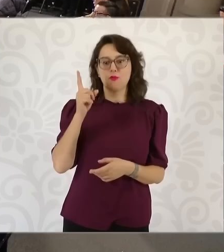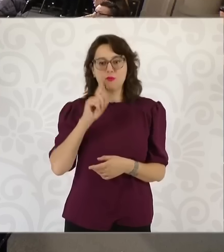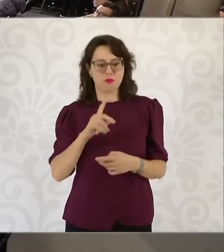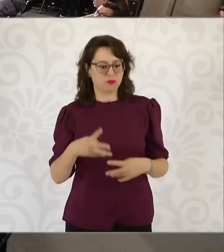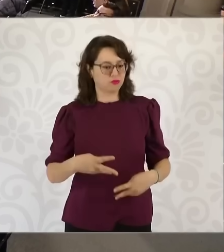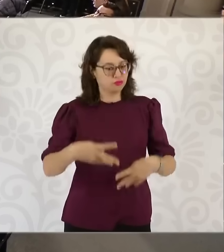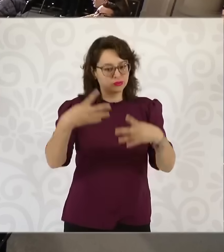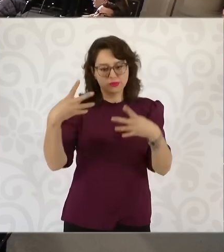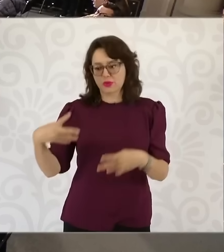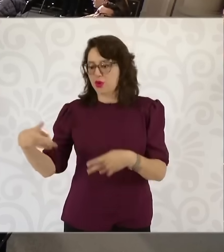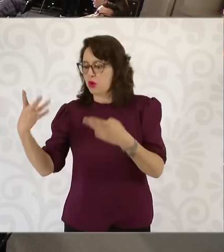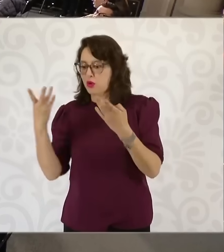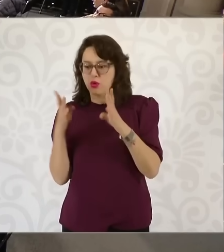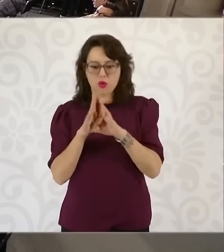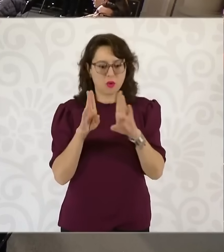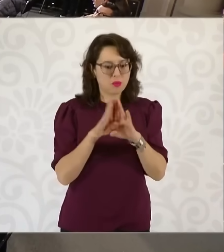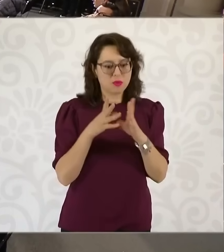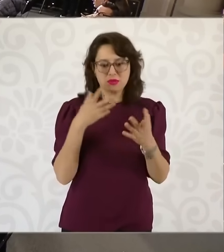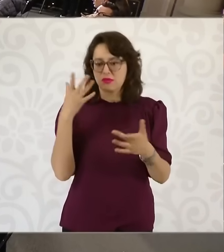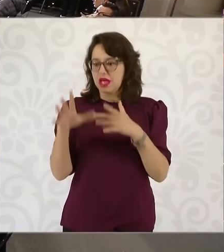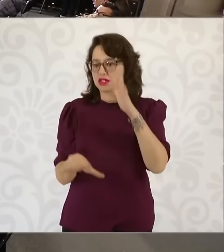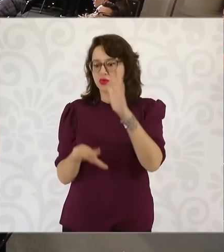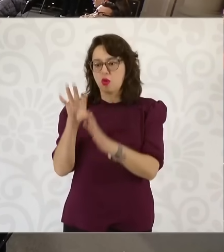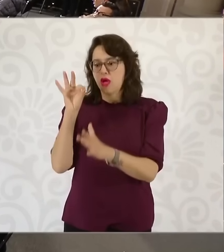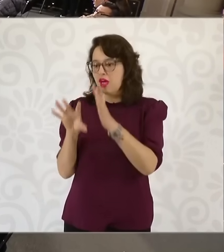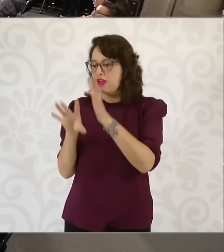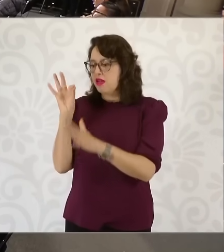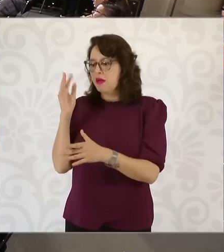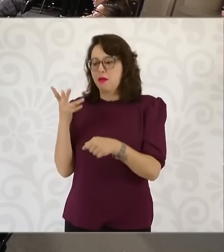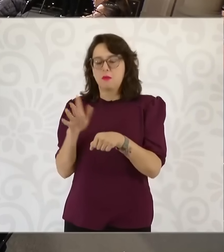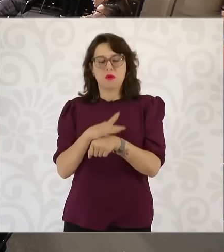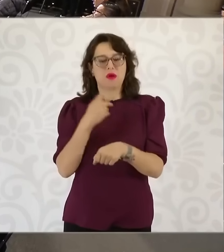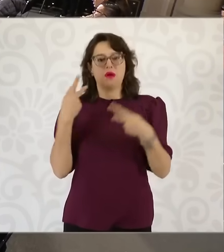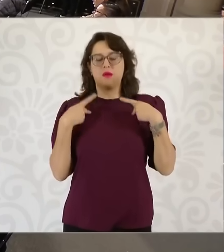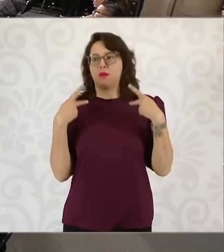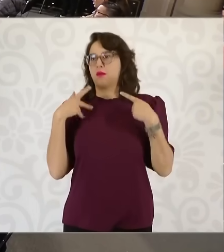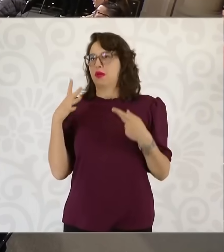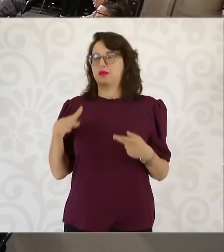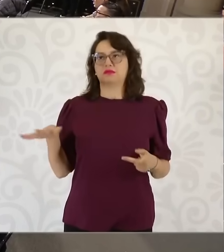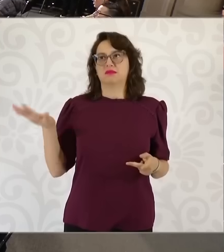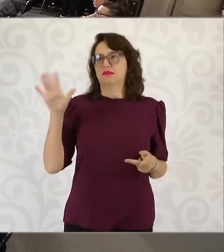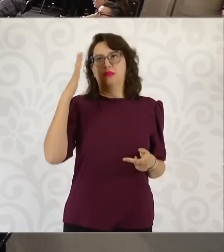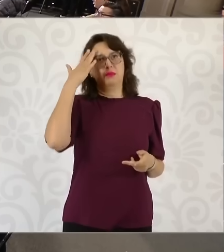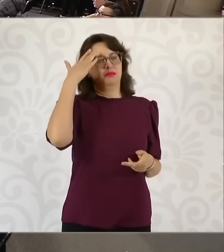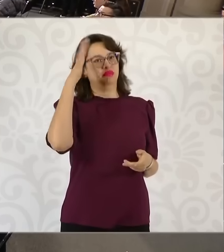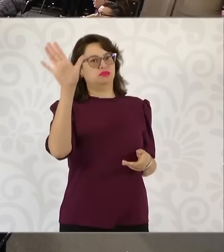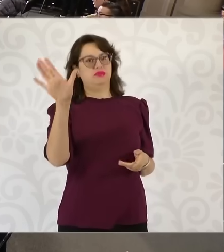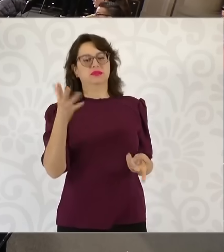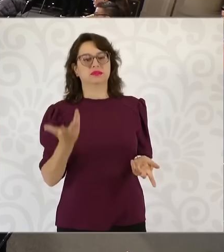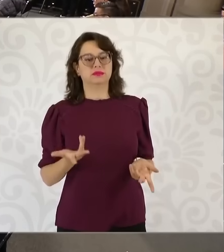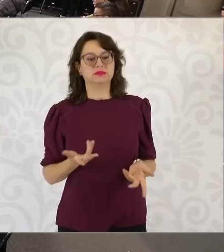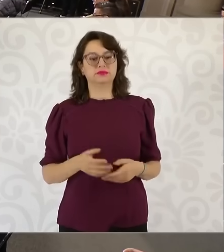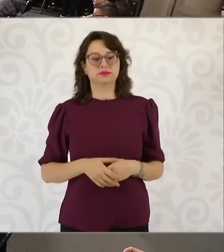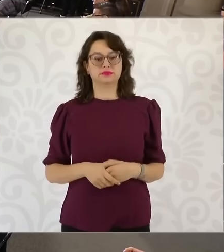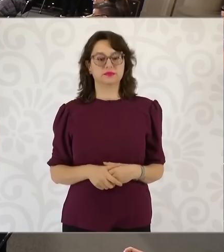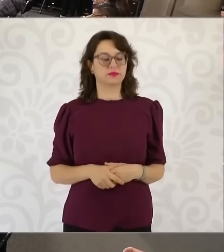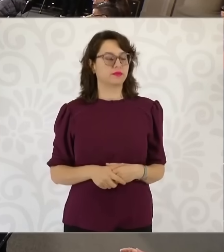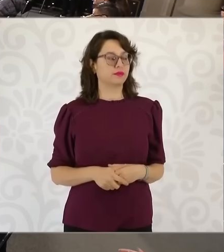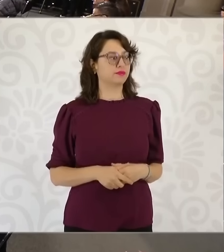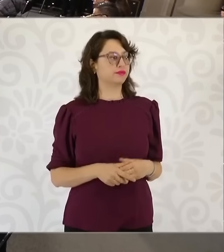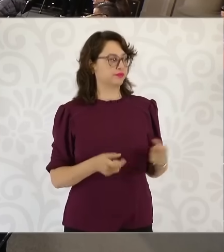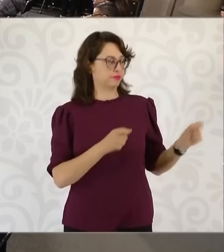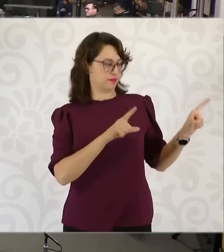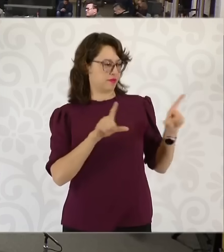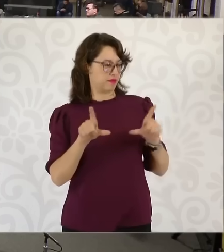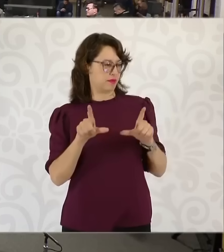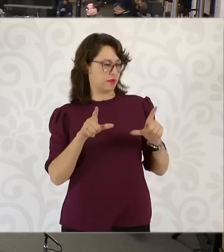por quién se pueda votar, pues para que la gente conozca. La página del INE que vienen los candidatos y candidatas. Sí, dice